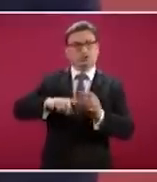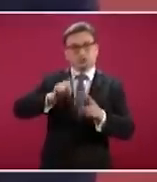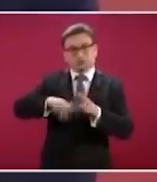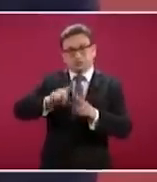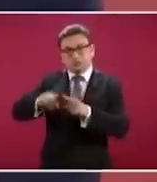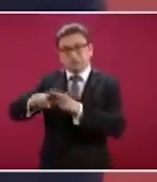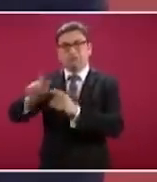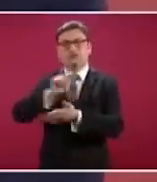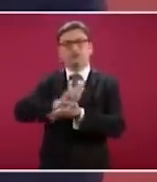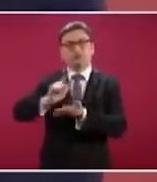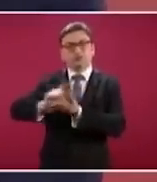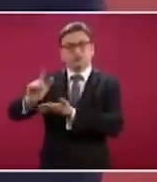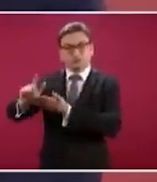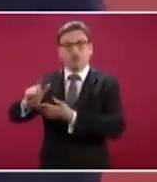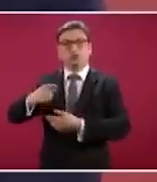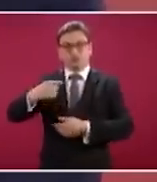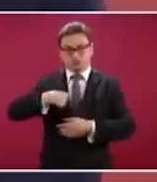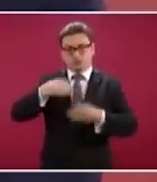Me consta